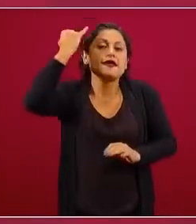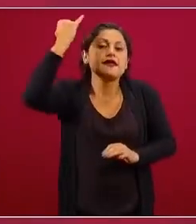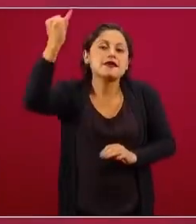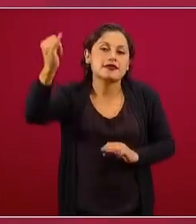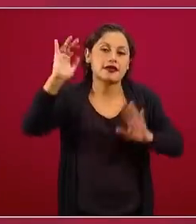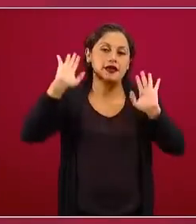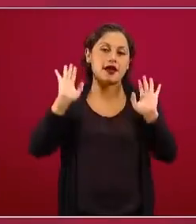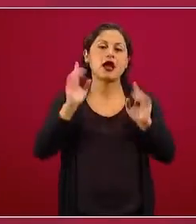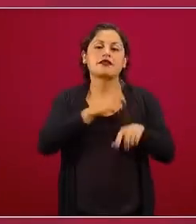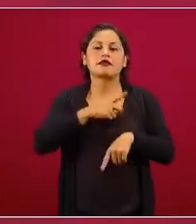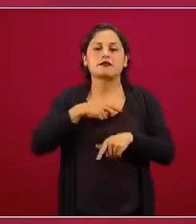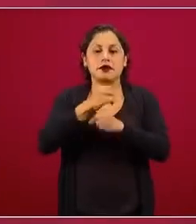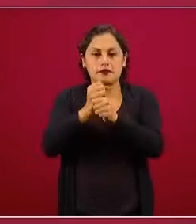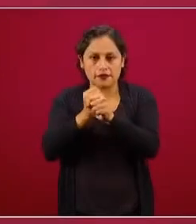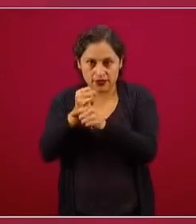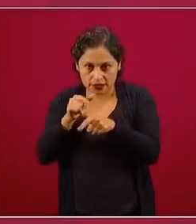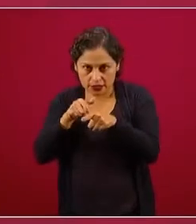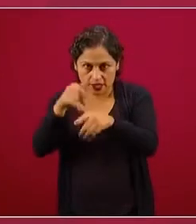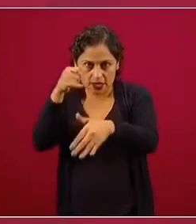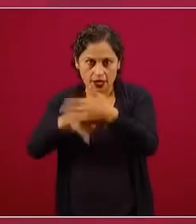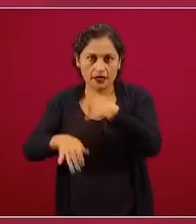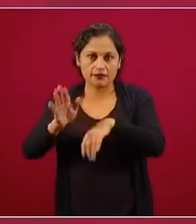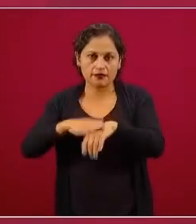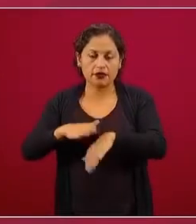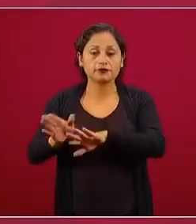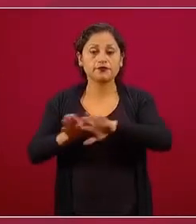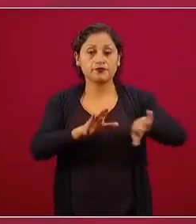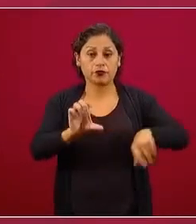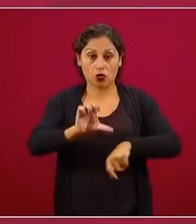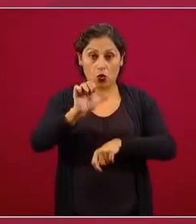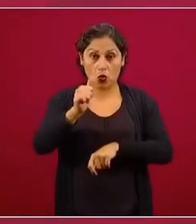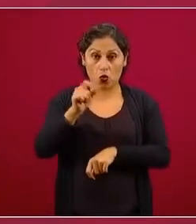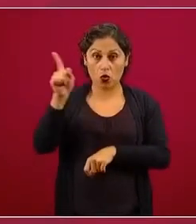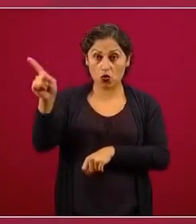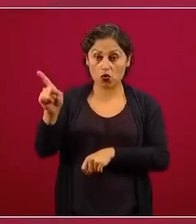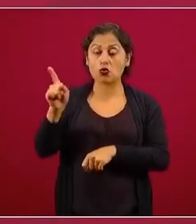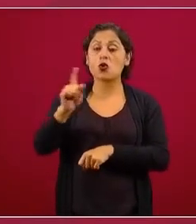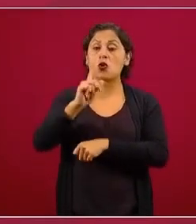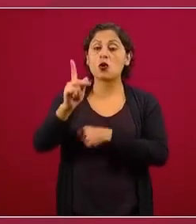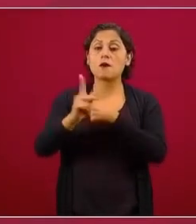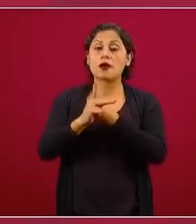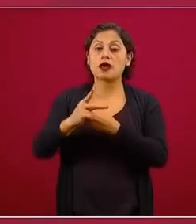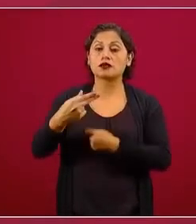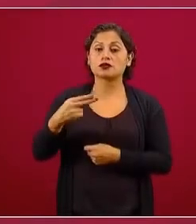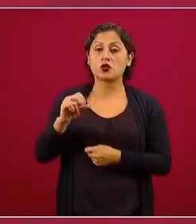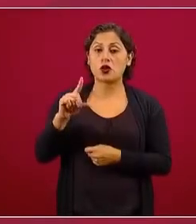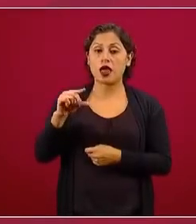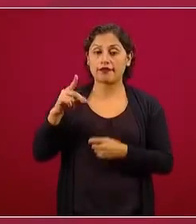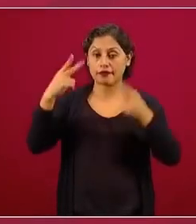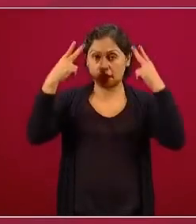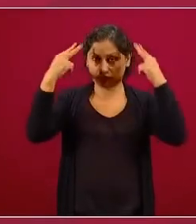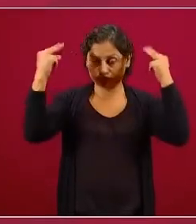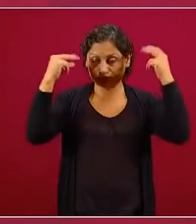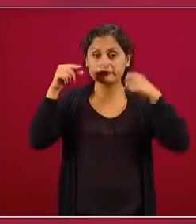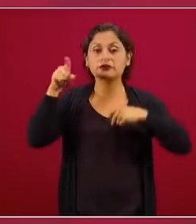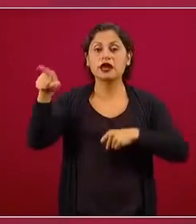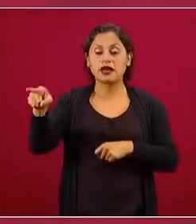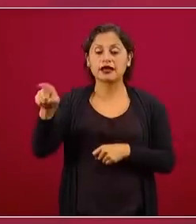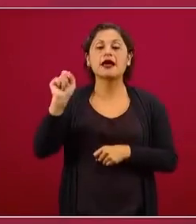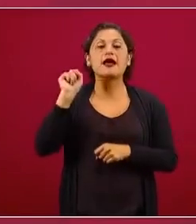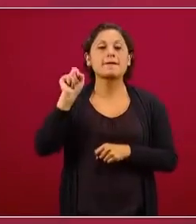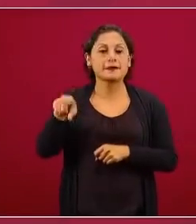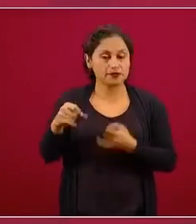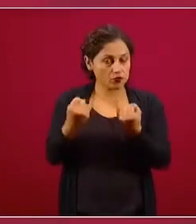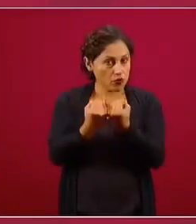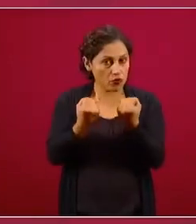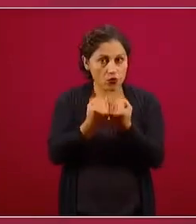el caso de la persona en Holanda, hay una persona en Holanda que también tiene estas características, sí estaba